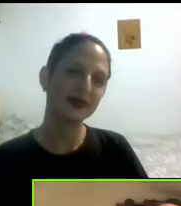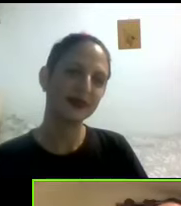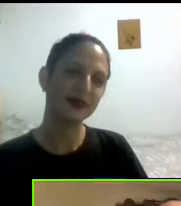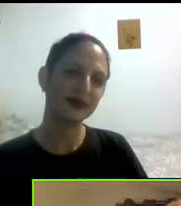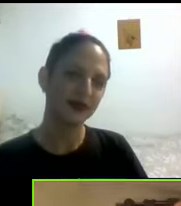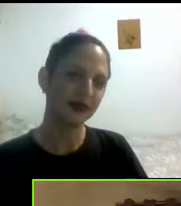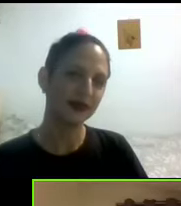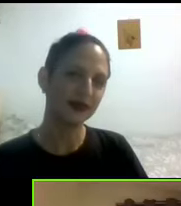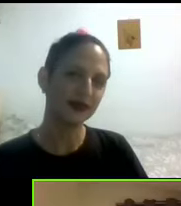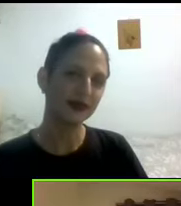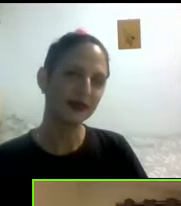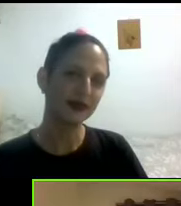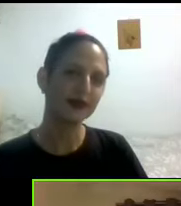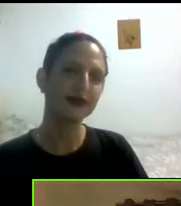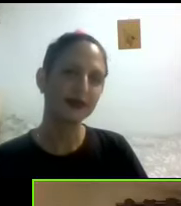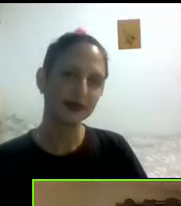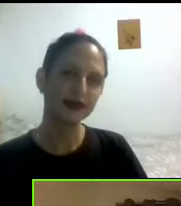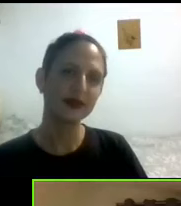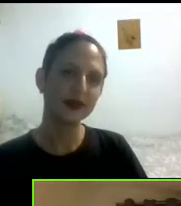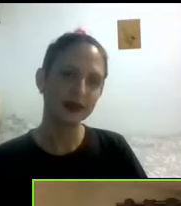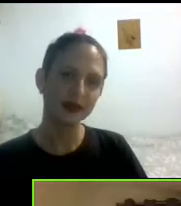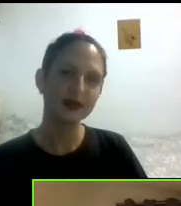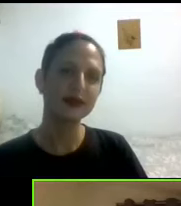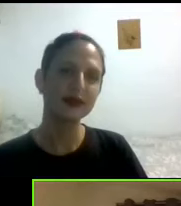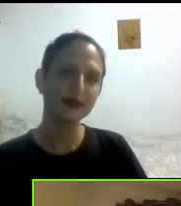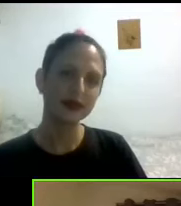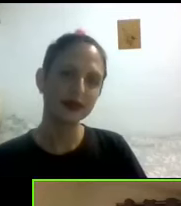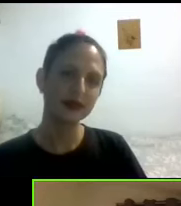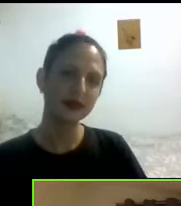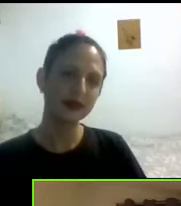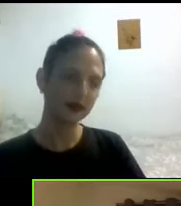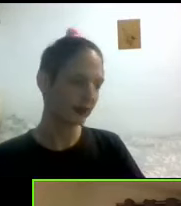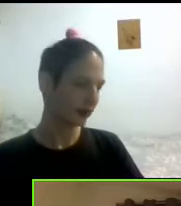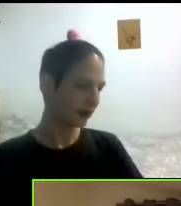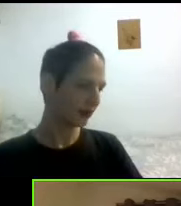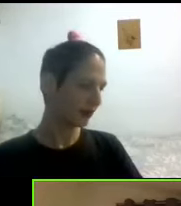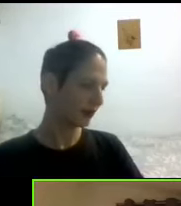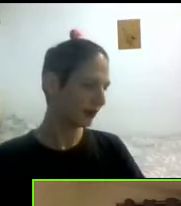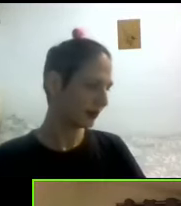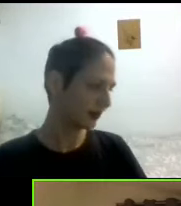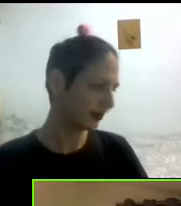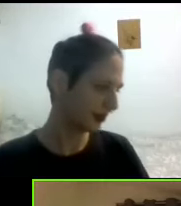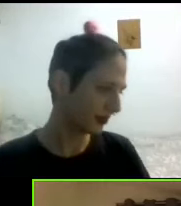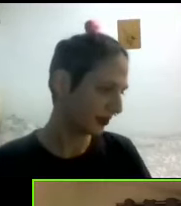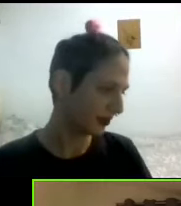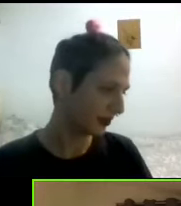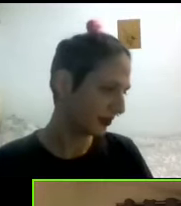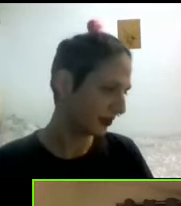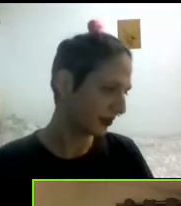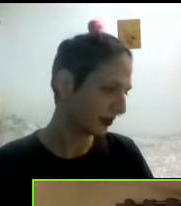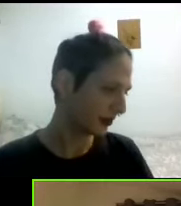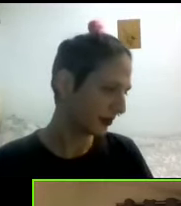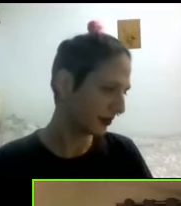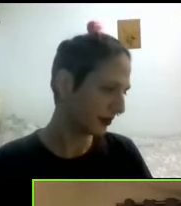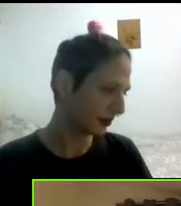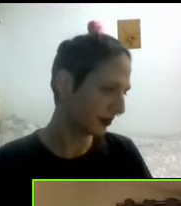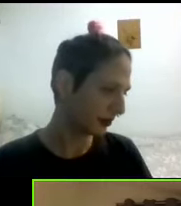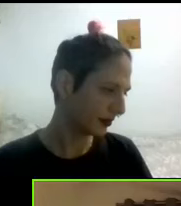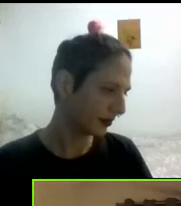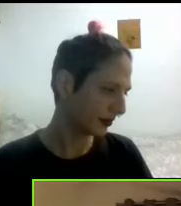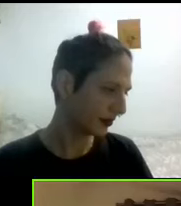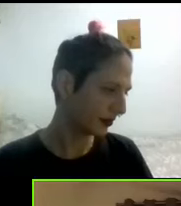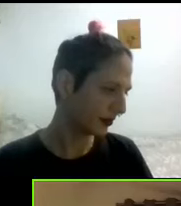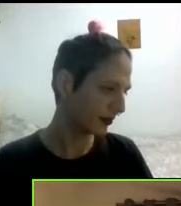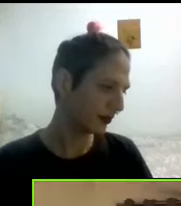la dinámica familiar una historia caracterizada por por el